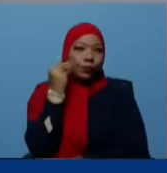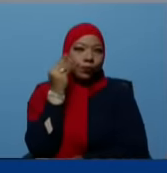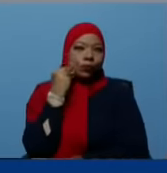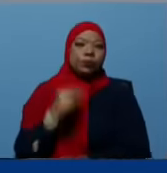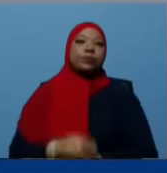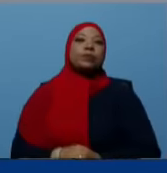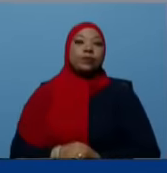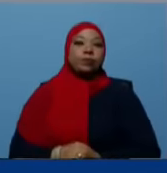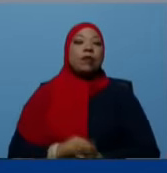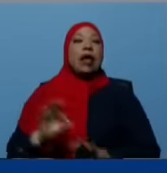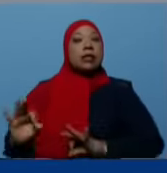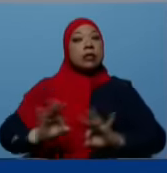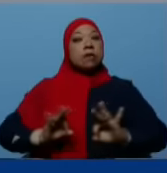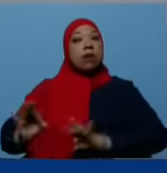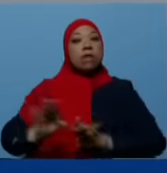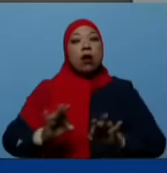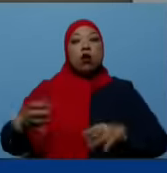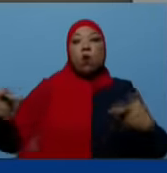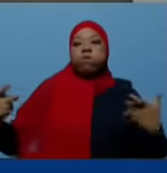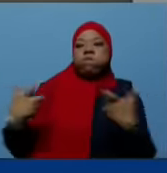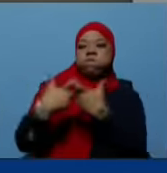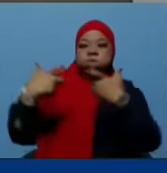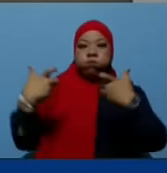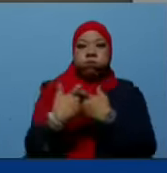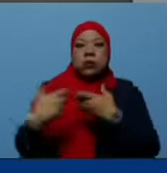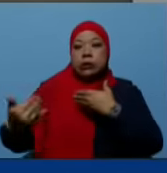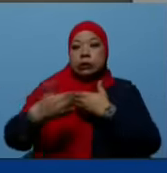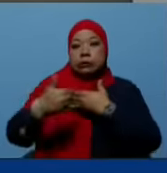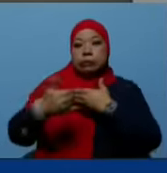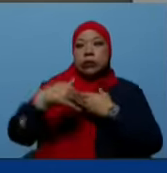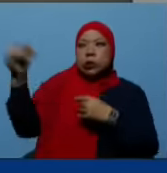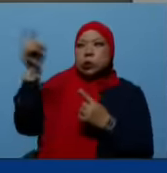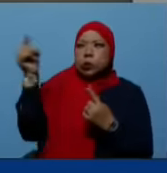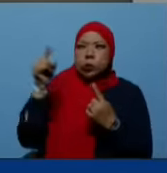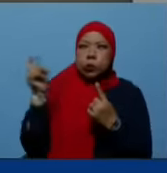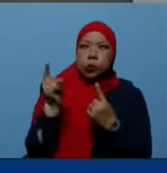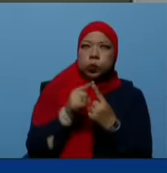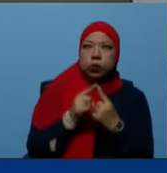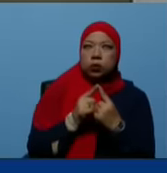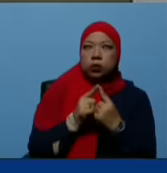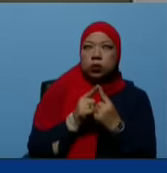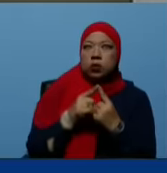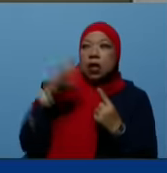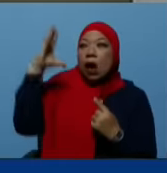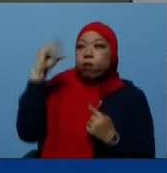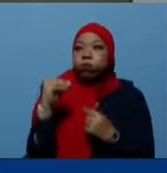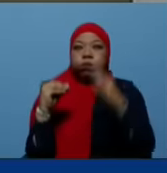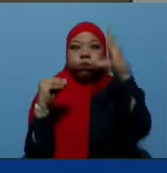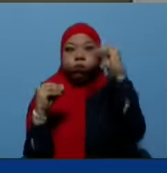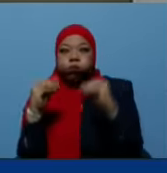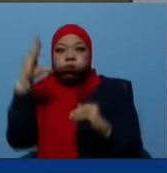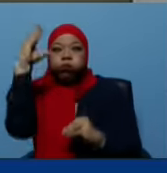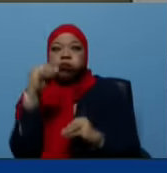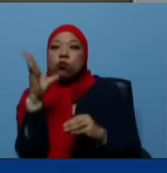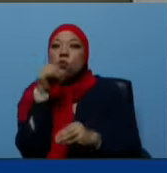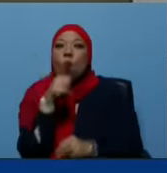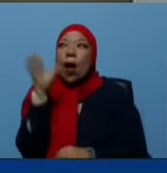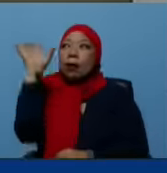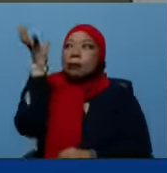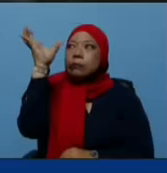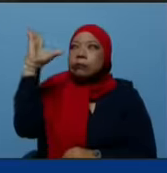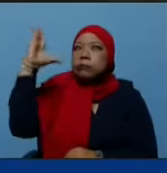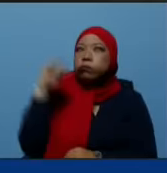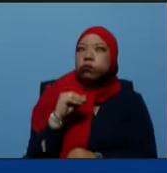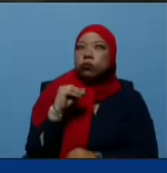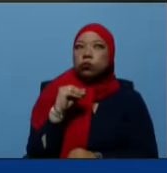Se preparó una guerra eléctrica brutal, en varias etapas. Pero la más brutal de todas, con